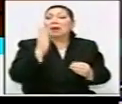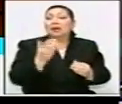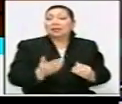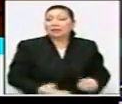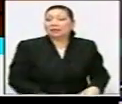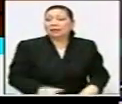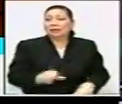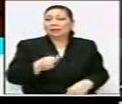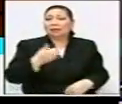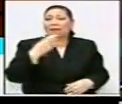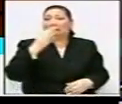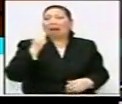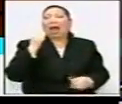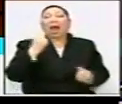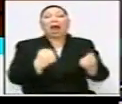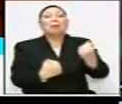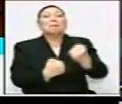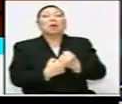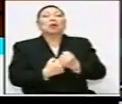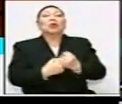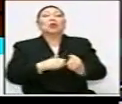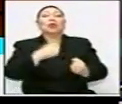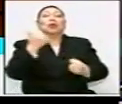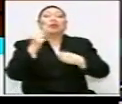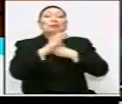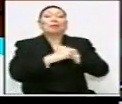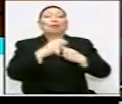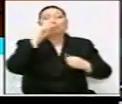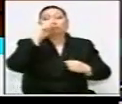el capitalismo burgués.